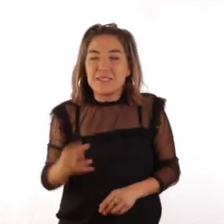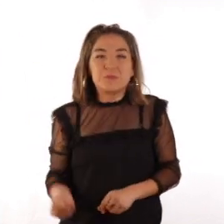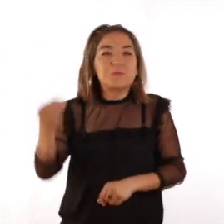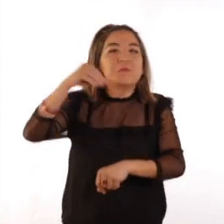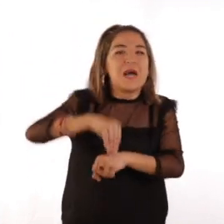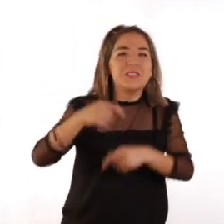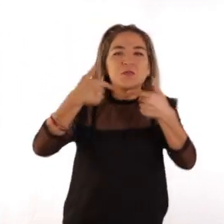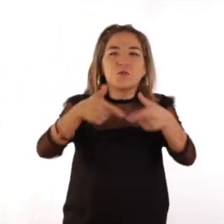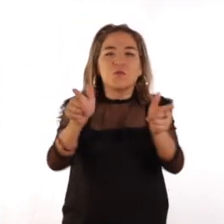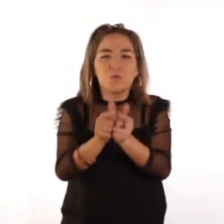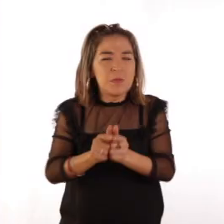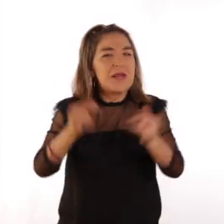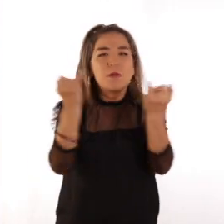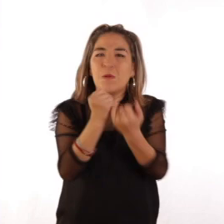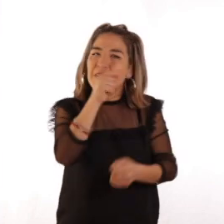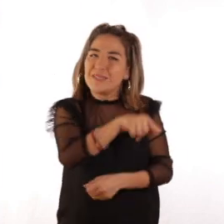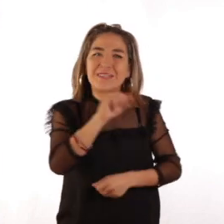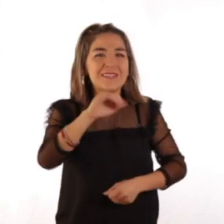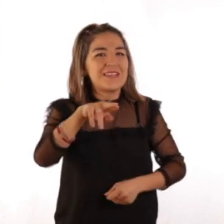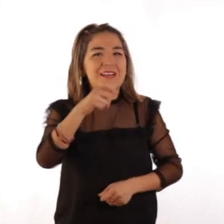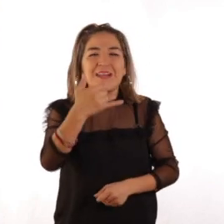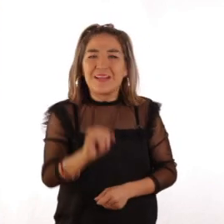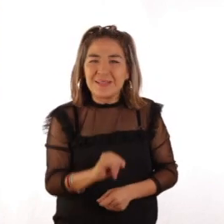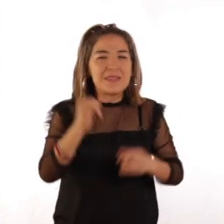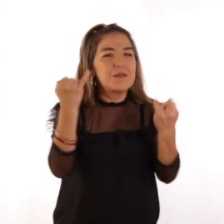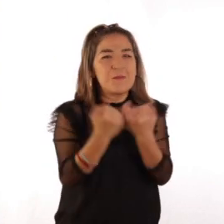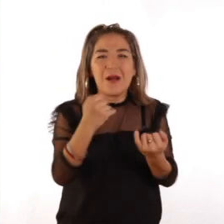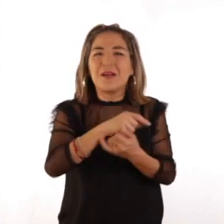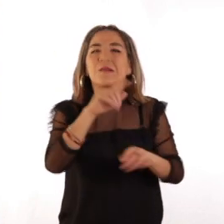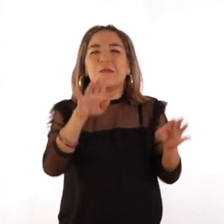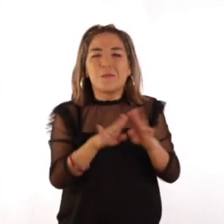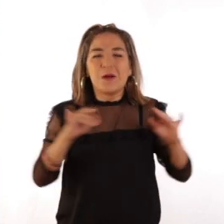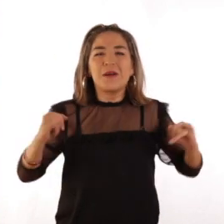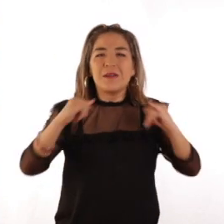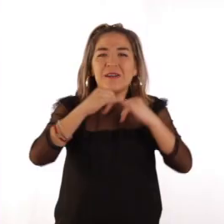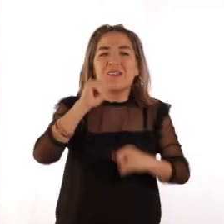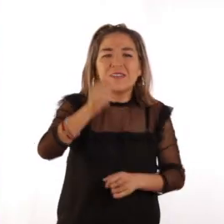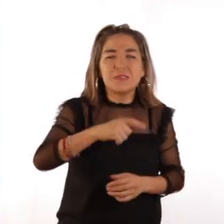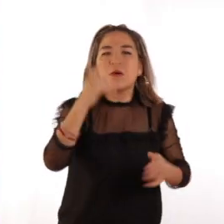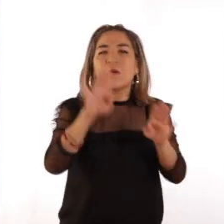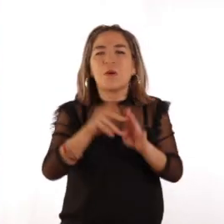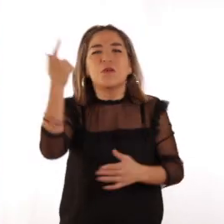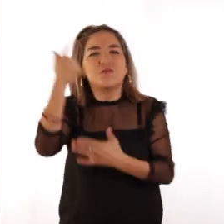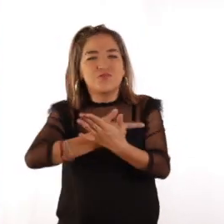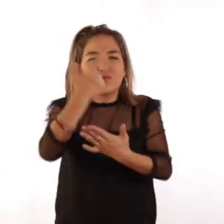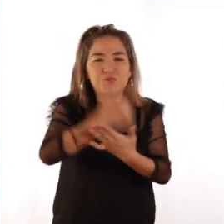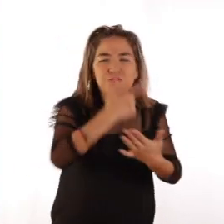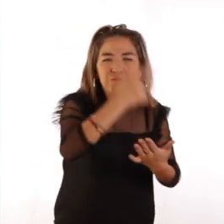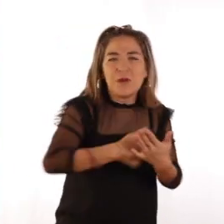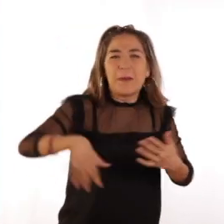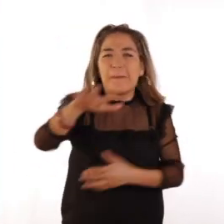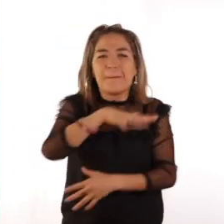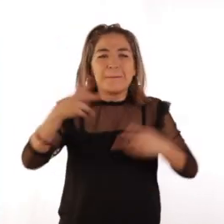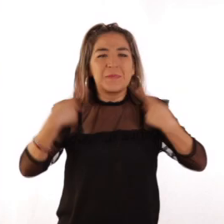10 que conforman tu grupo. Lo mismo realiza el INEGI y cualquier entidad encargada de censar a una